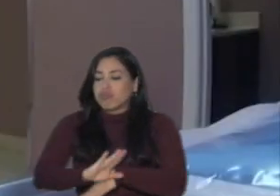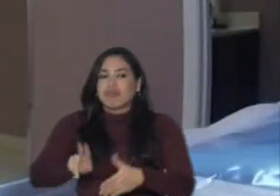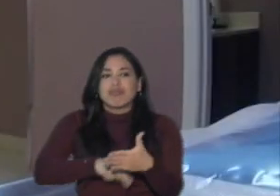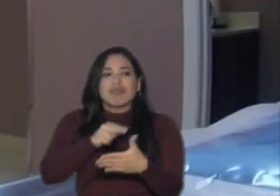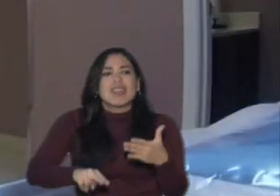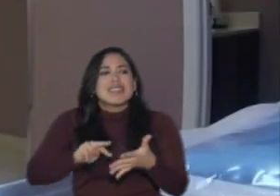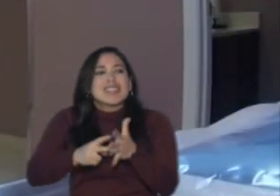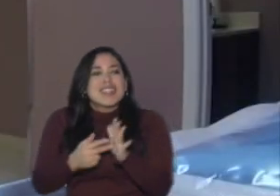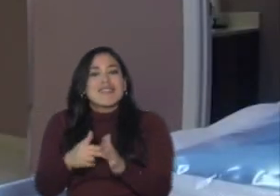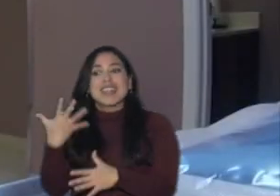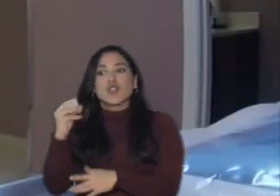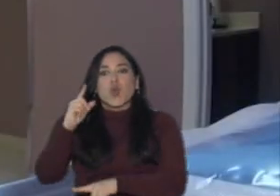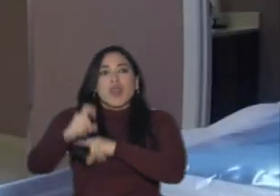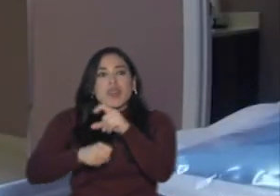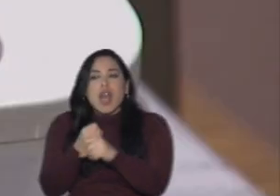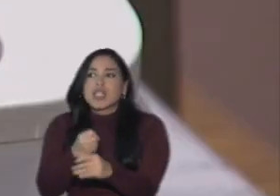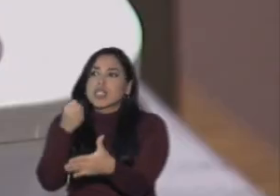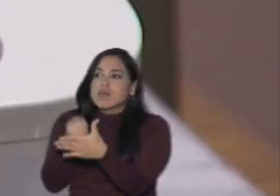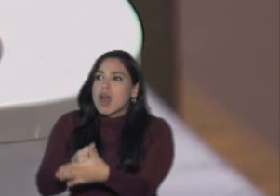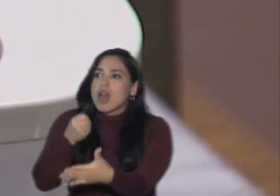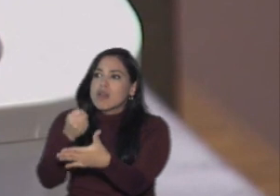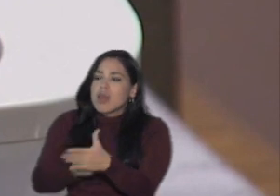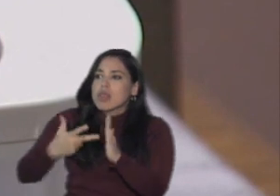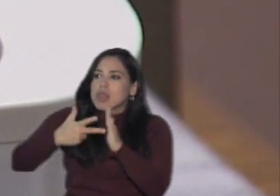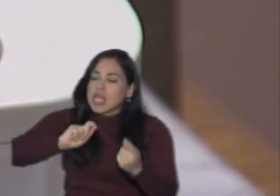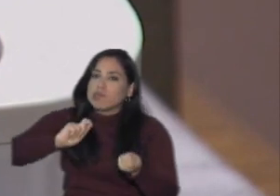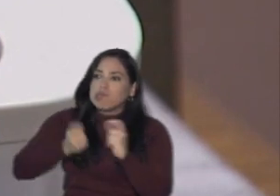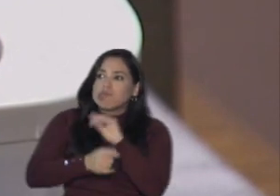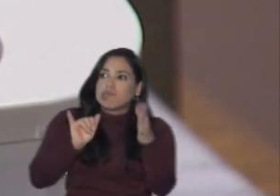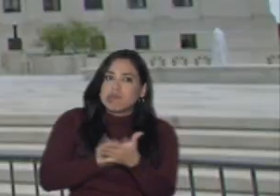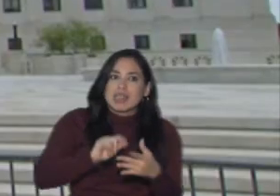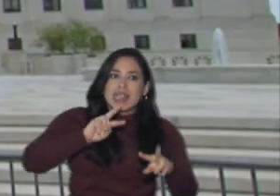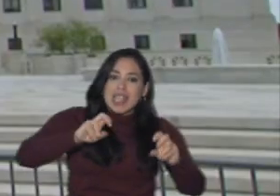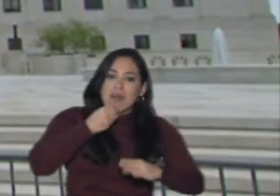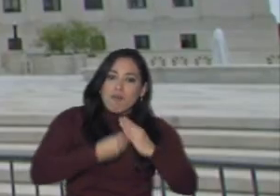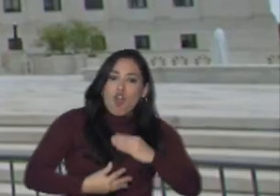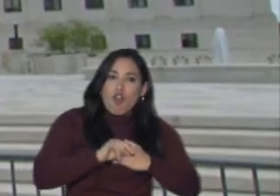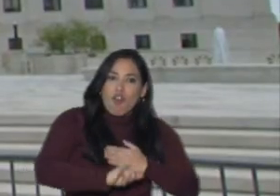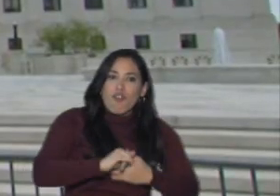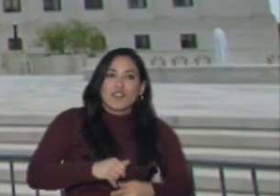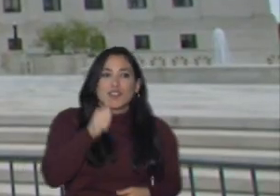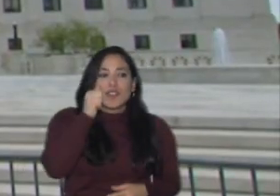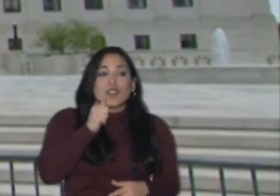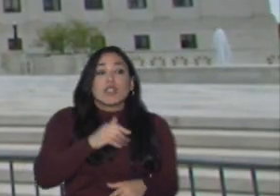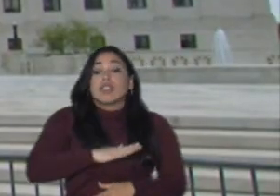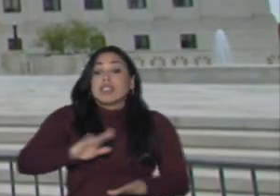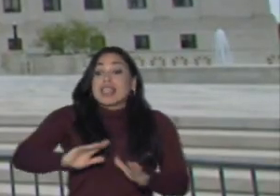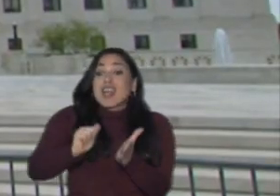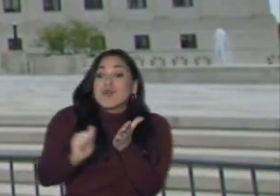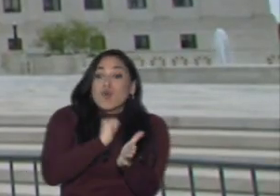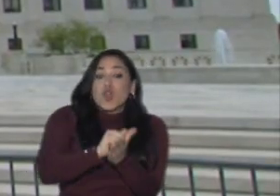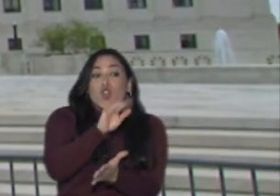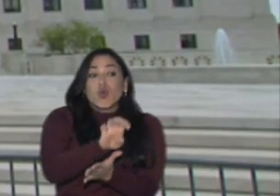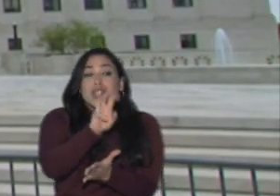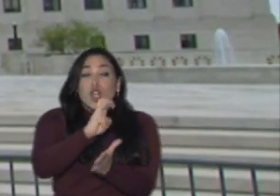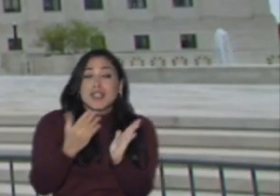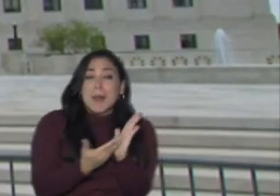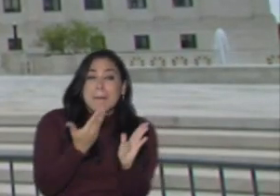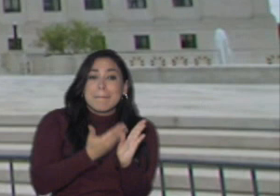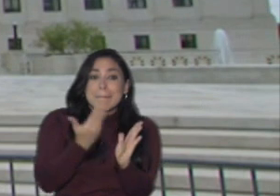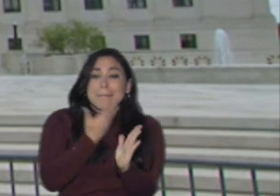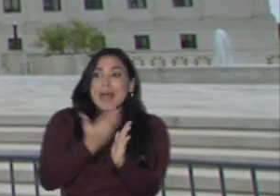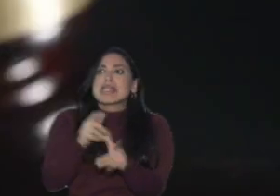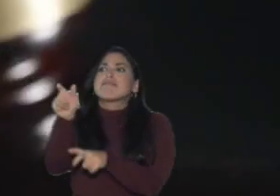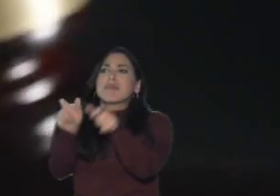que significó casi 50 años de protecciones constitucionales en esta materia. El borrador de 98 páginas, obtenido